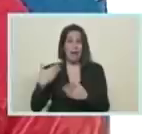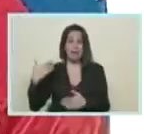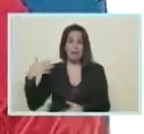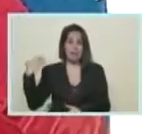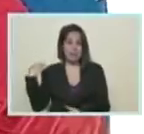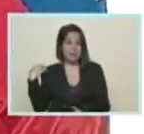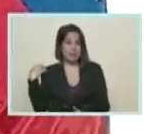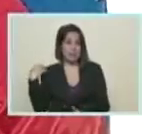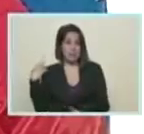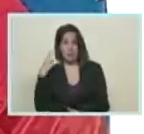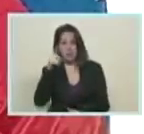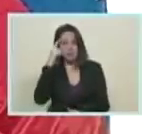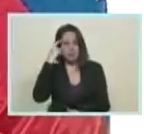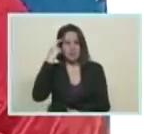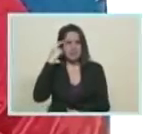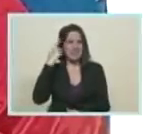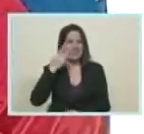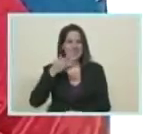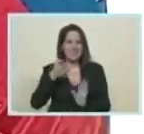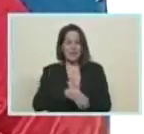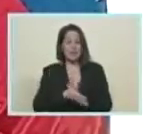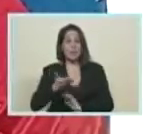Ustedes saben cuáles fueron las claves.